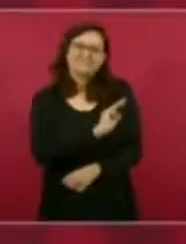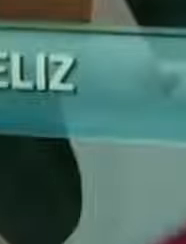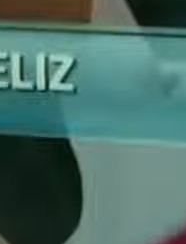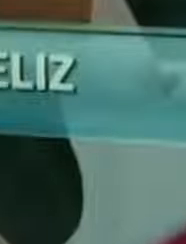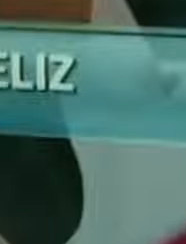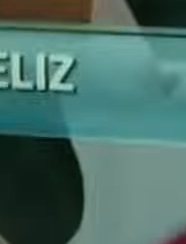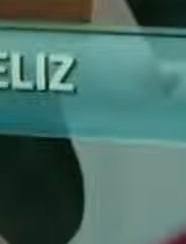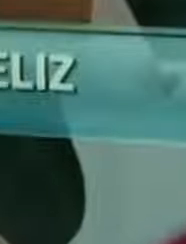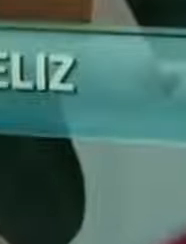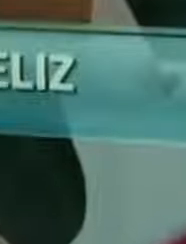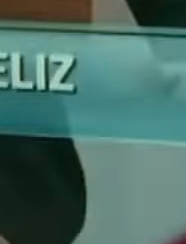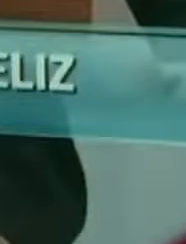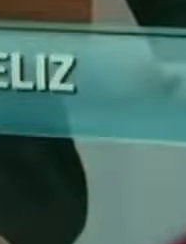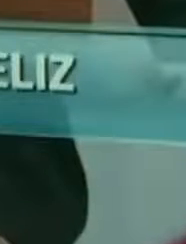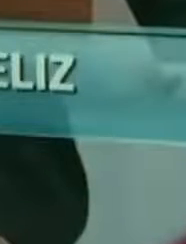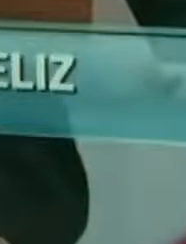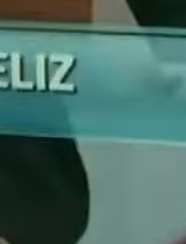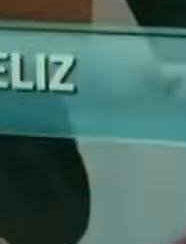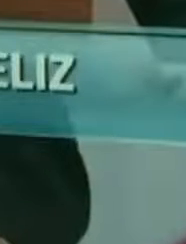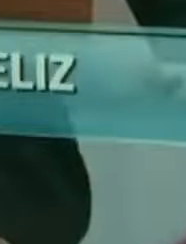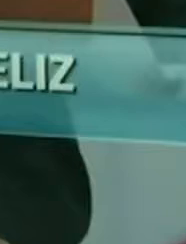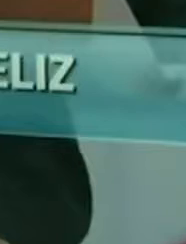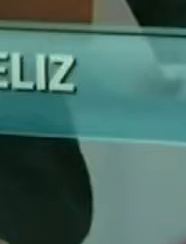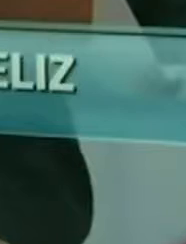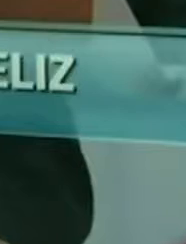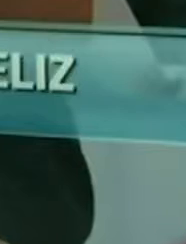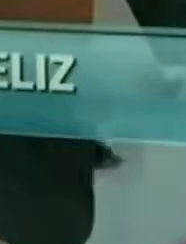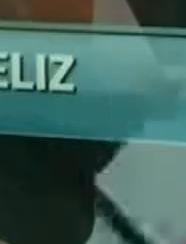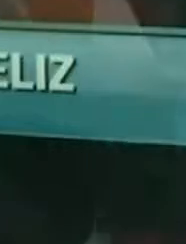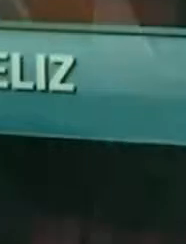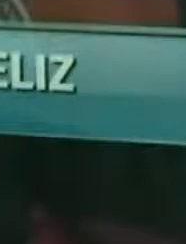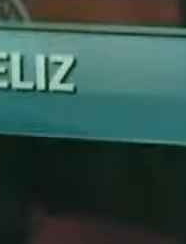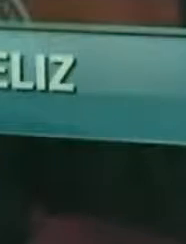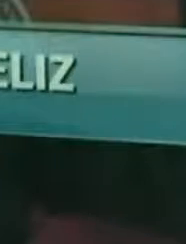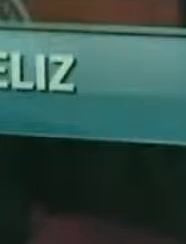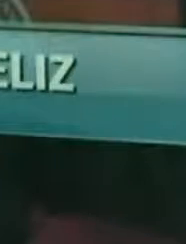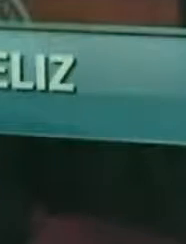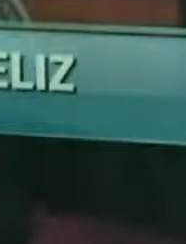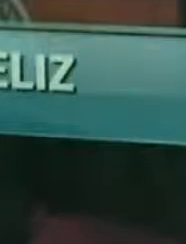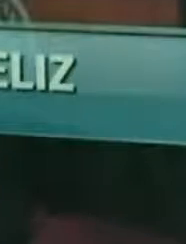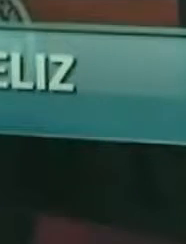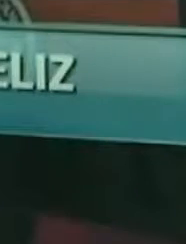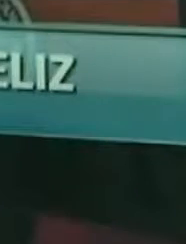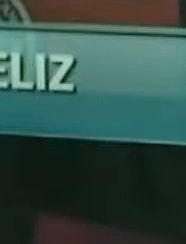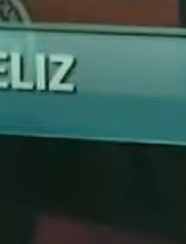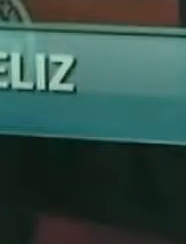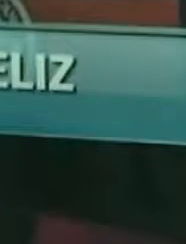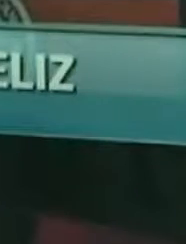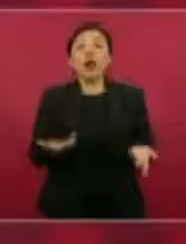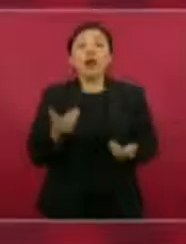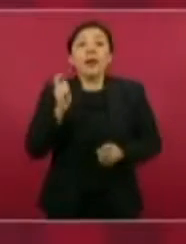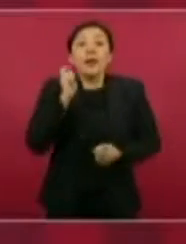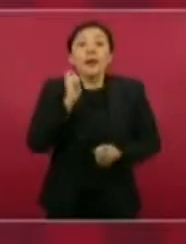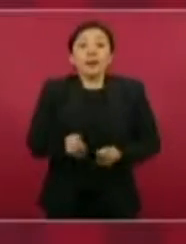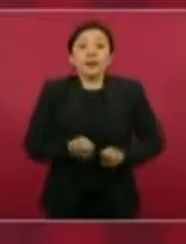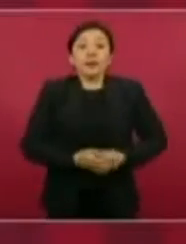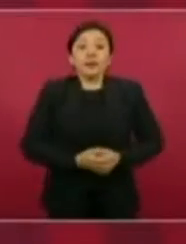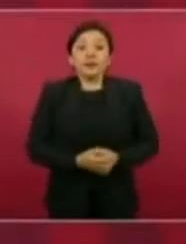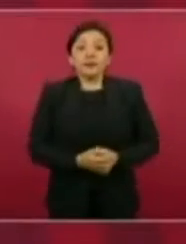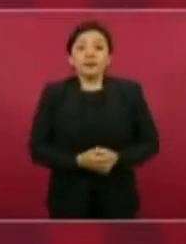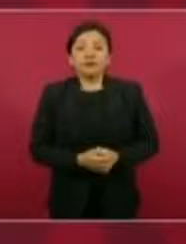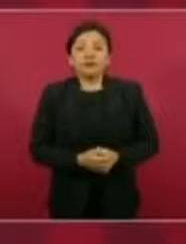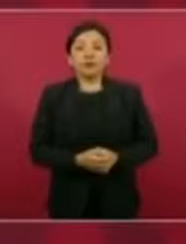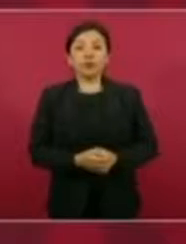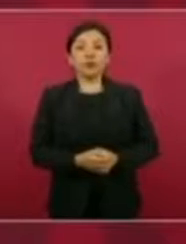feliz. Feliz, feliz, feliz, dice el presidente, quien calificó el fallo de la Corte como histórico y reconoció a los ministros.